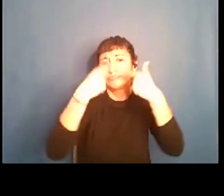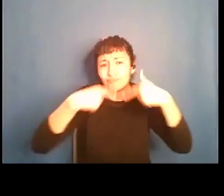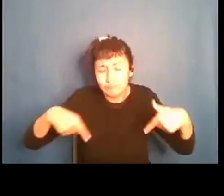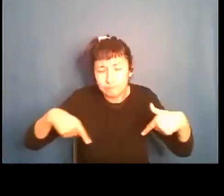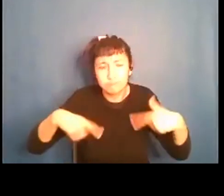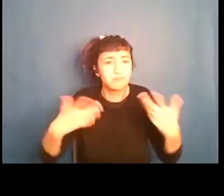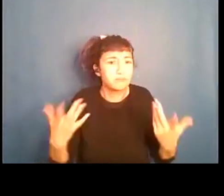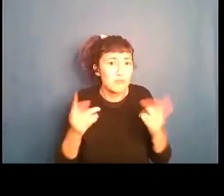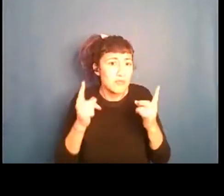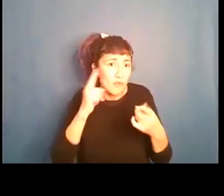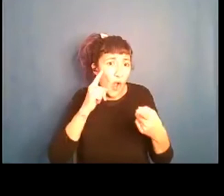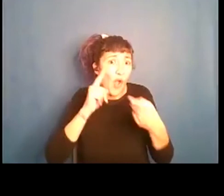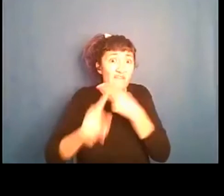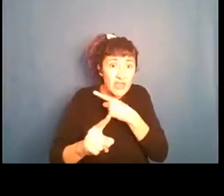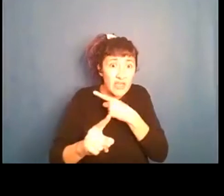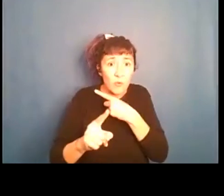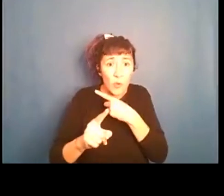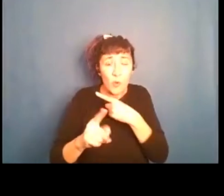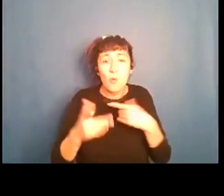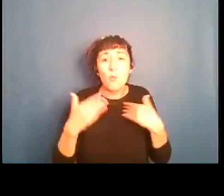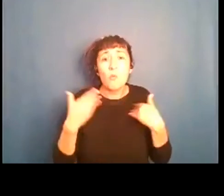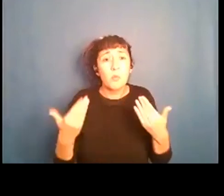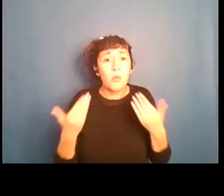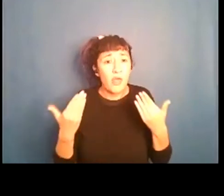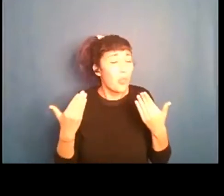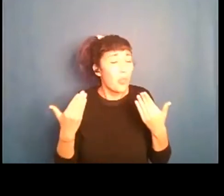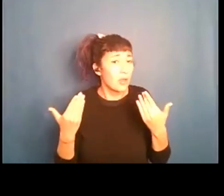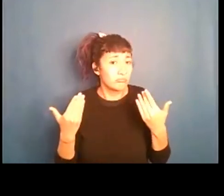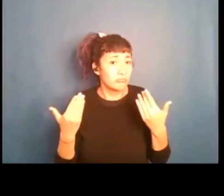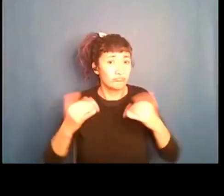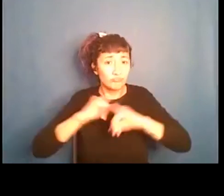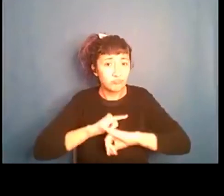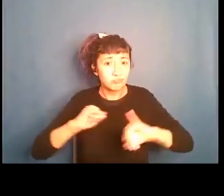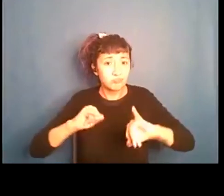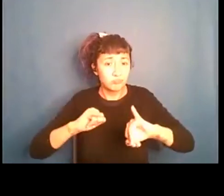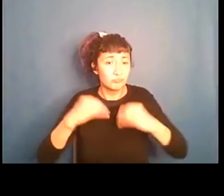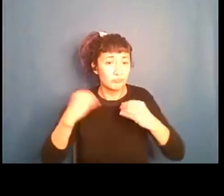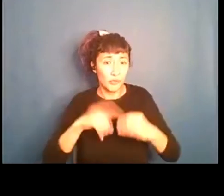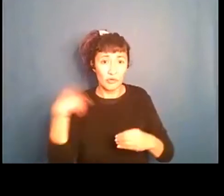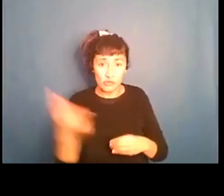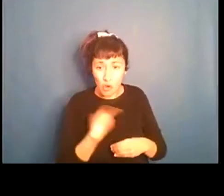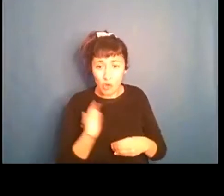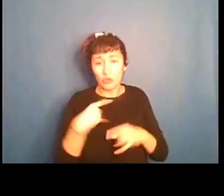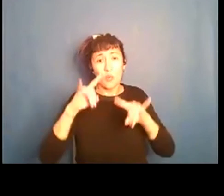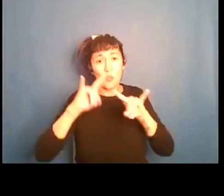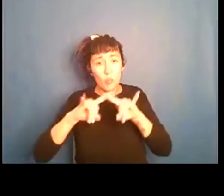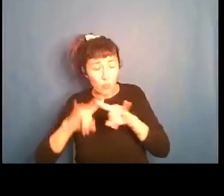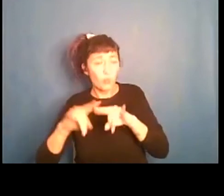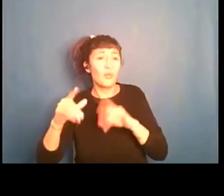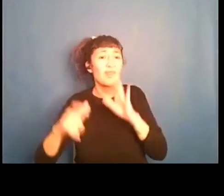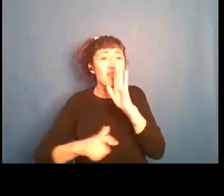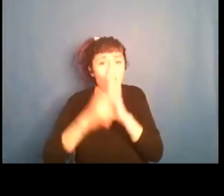en vivo, pueden informar que nuestras redes, la web, Instagram